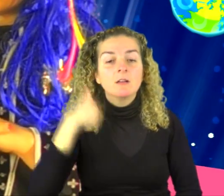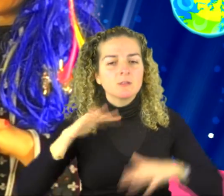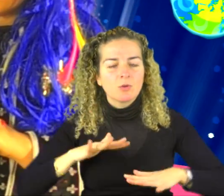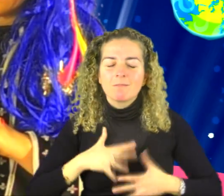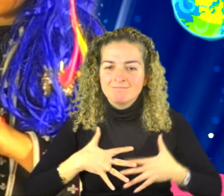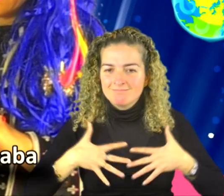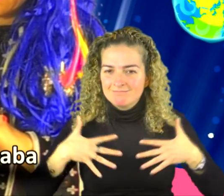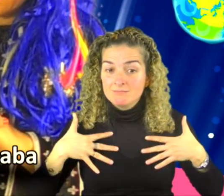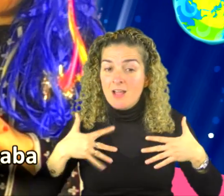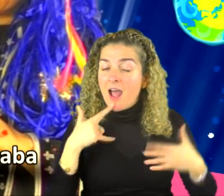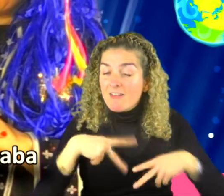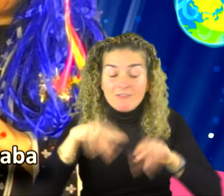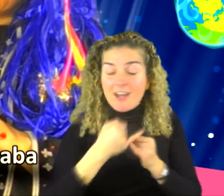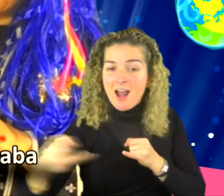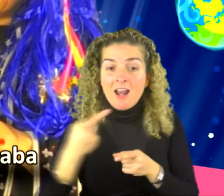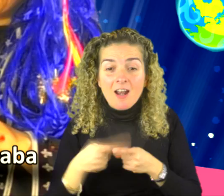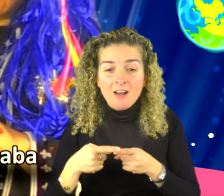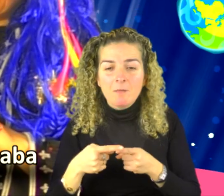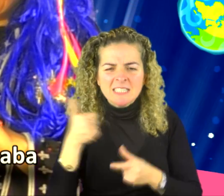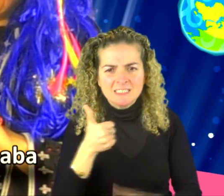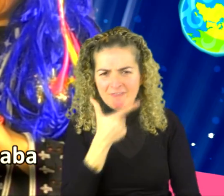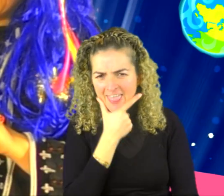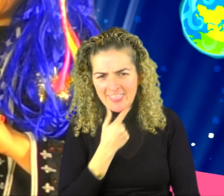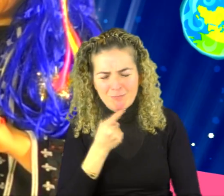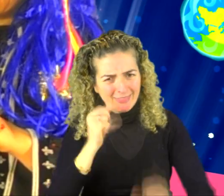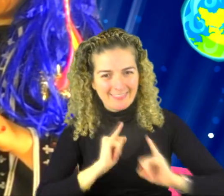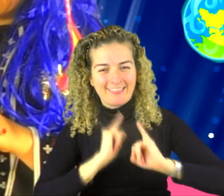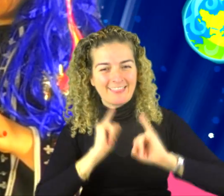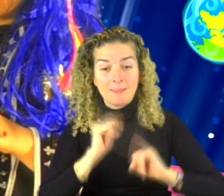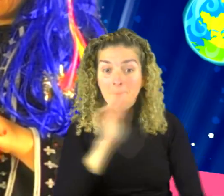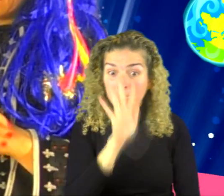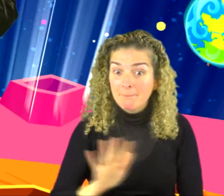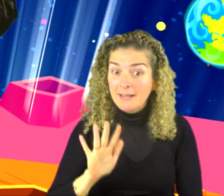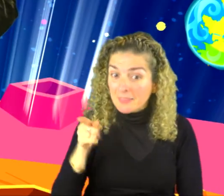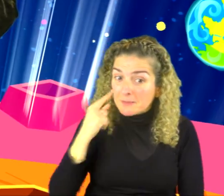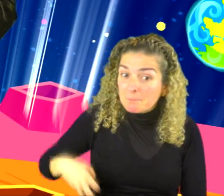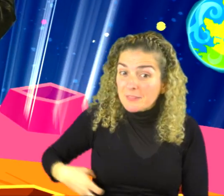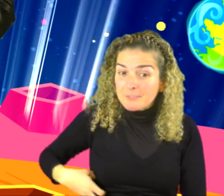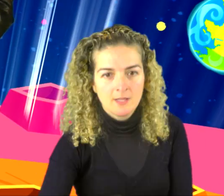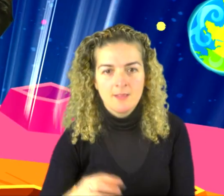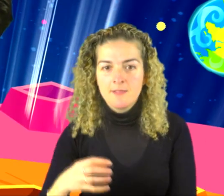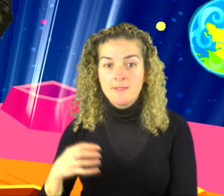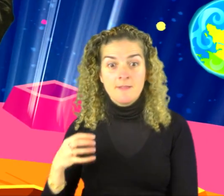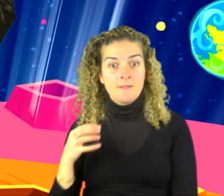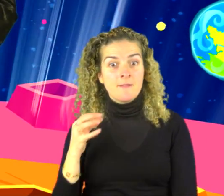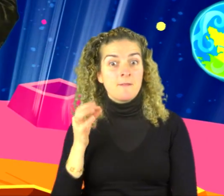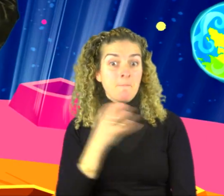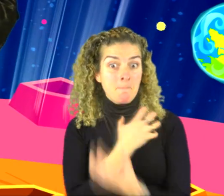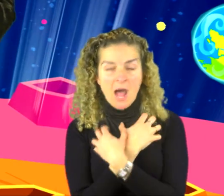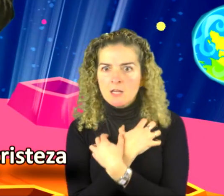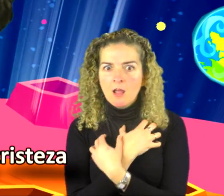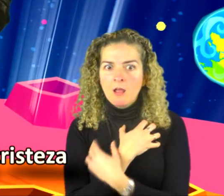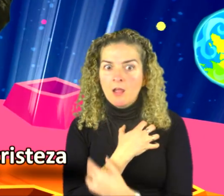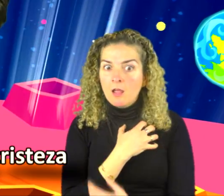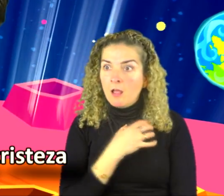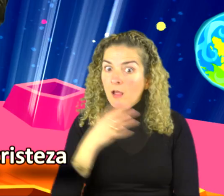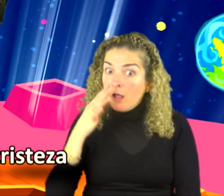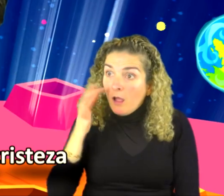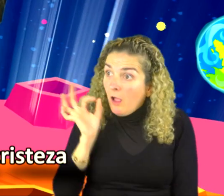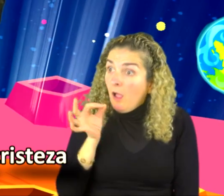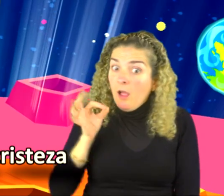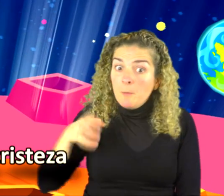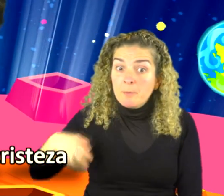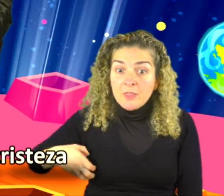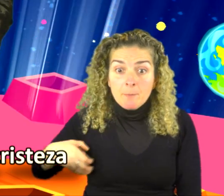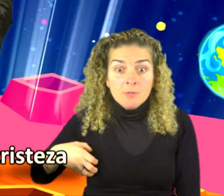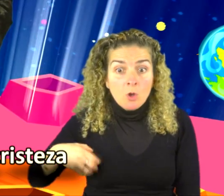llegar a este planeta. Está más cerca de lo que me imaginaba. Estoy emocionada. Es verdad, principito. Soy yo la